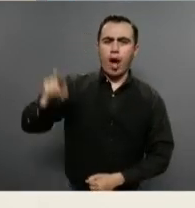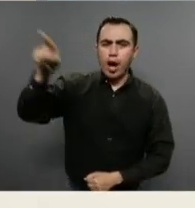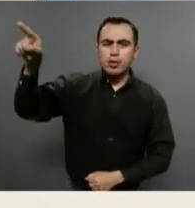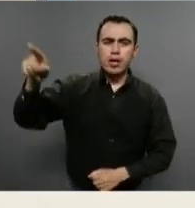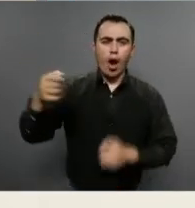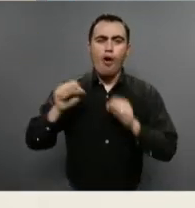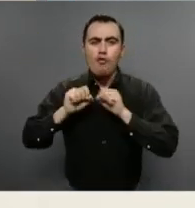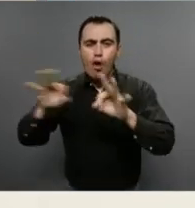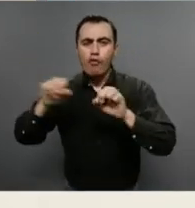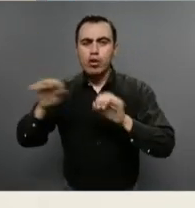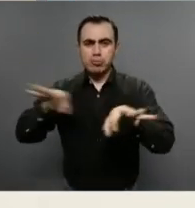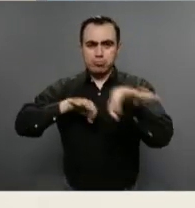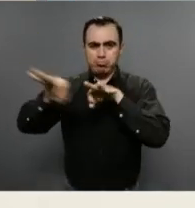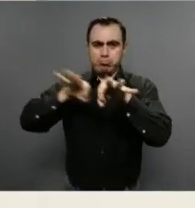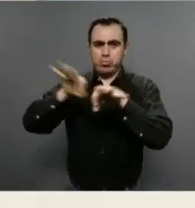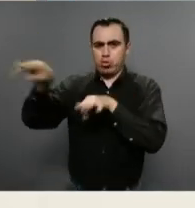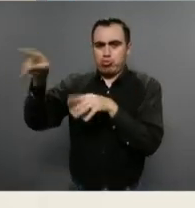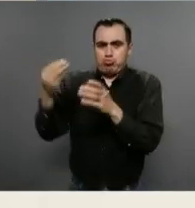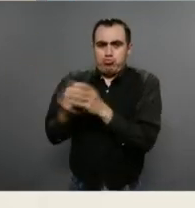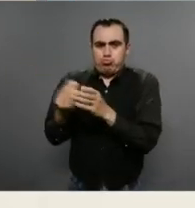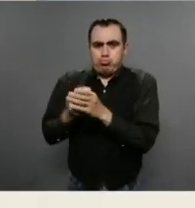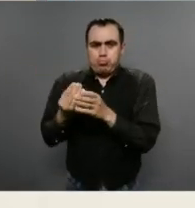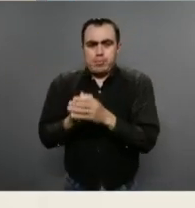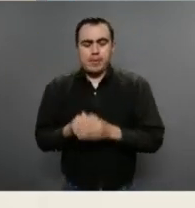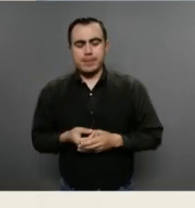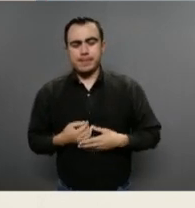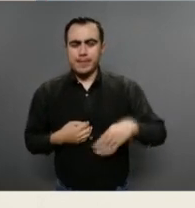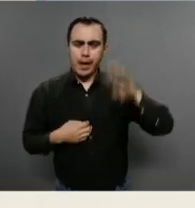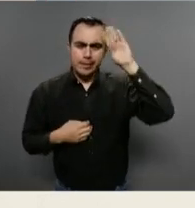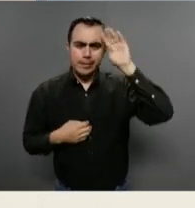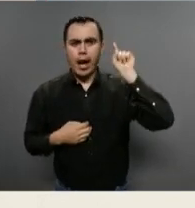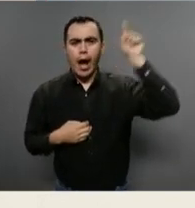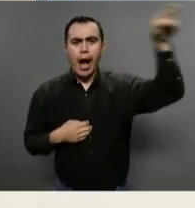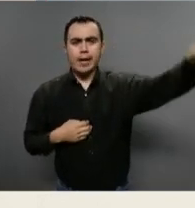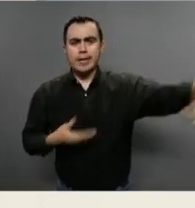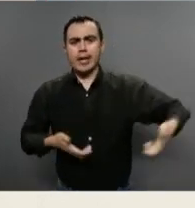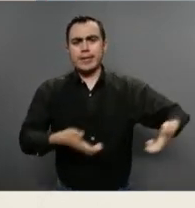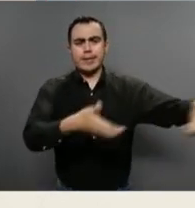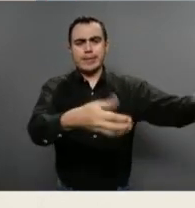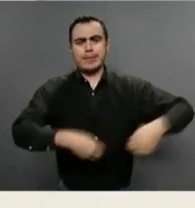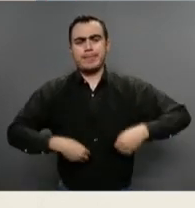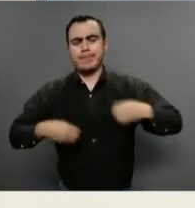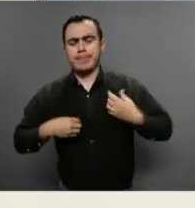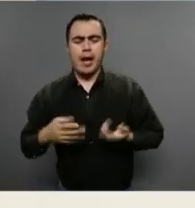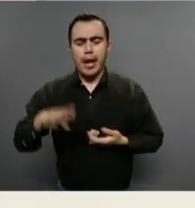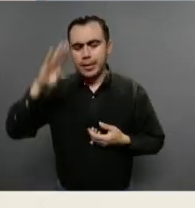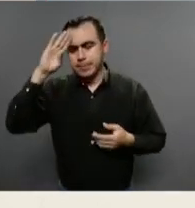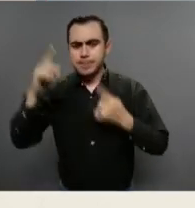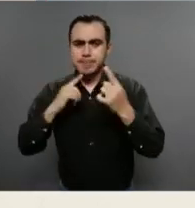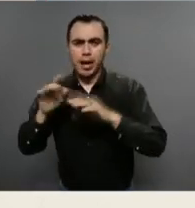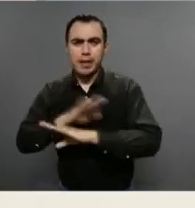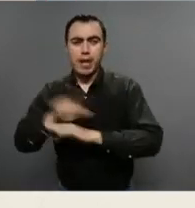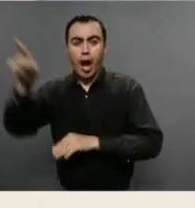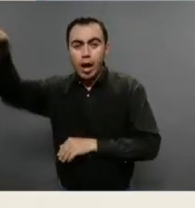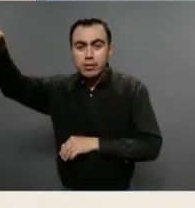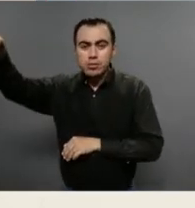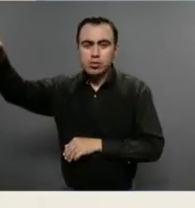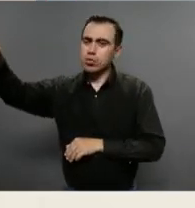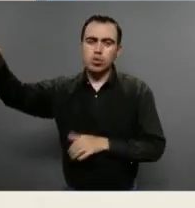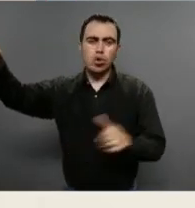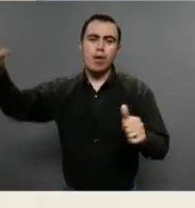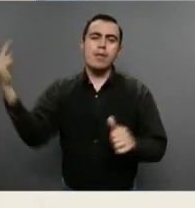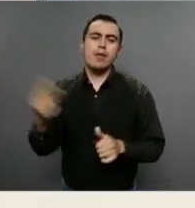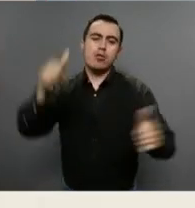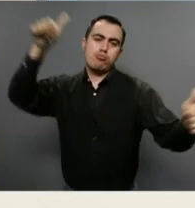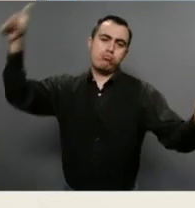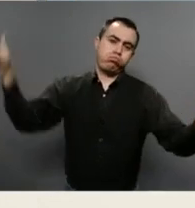ellos se encuentran, que ahí vaya el médico, que ahí los vea, que ahí los evalúe, es algo necesario. La población durante muchos años